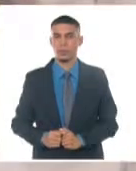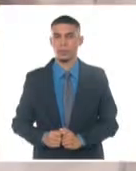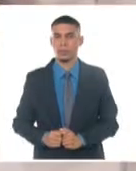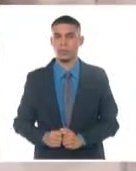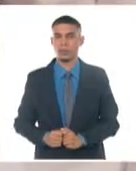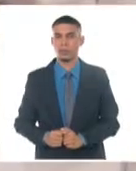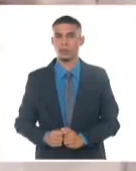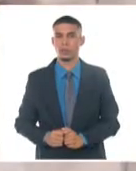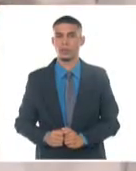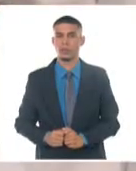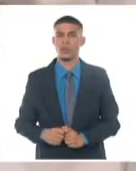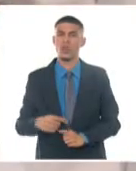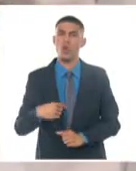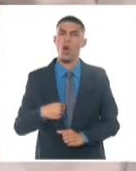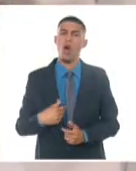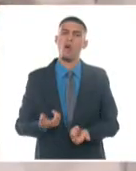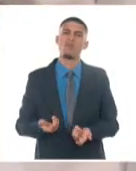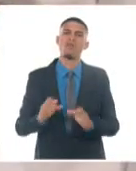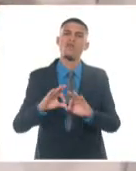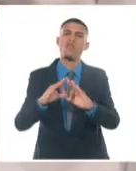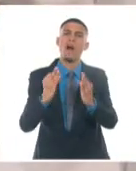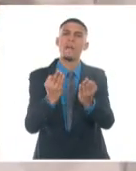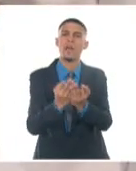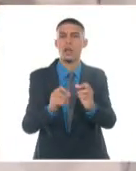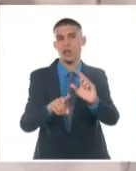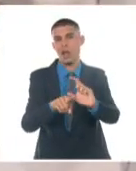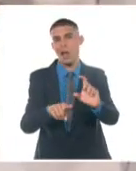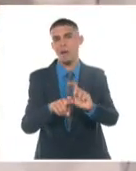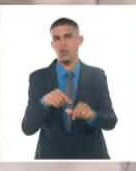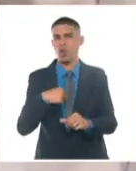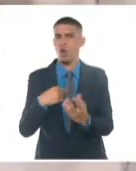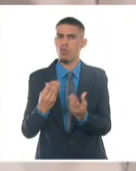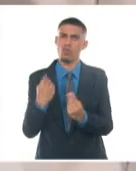Yo procedo de una familia campesina, viví en el campo hasta